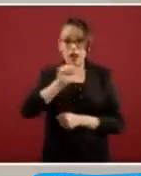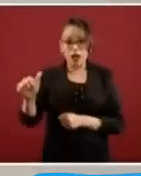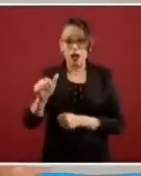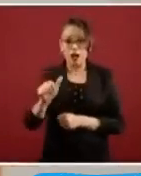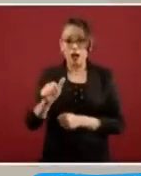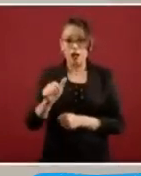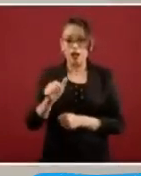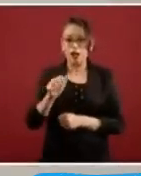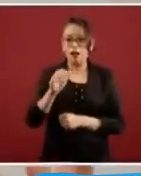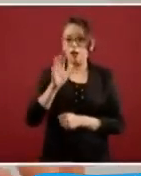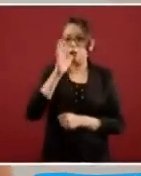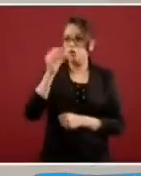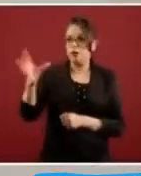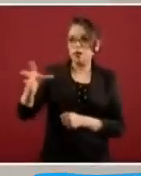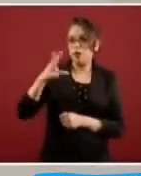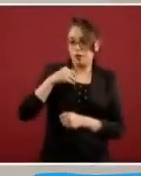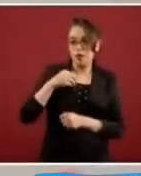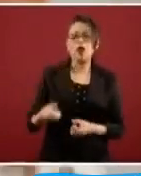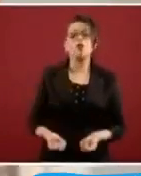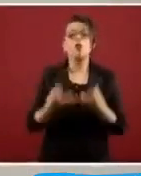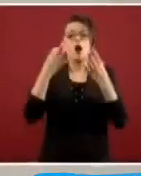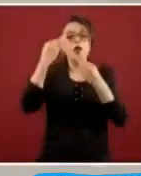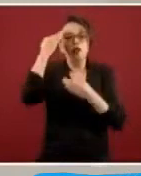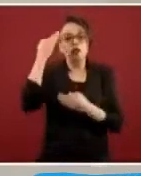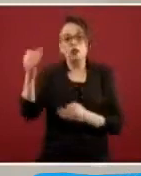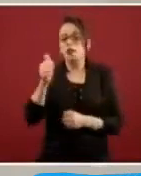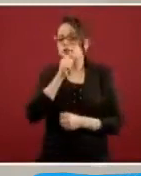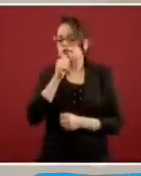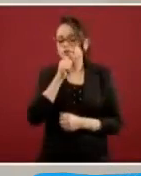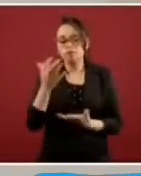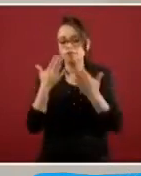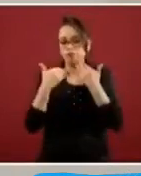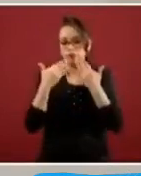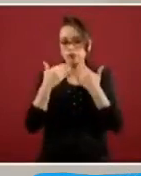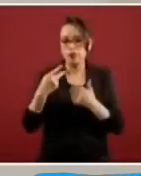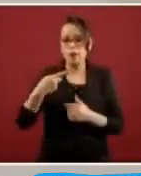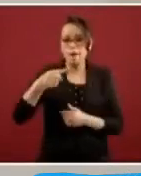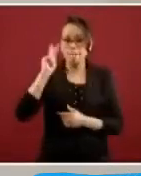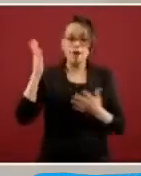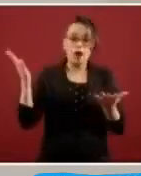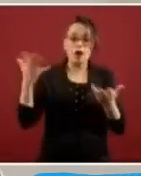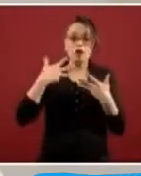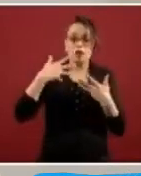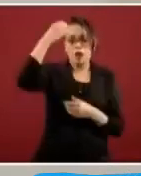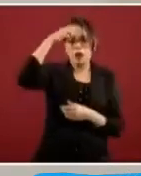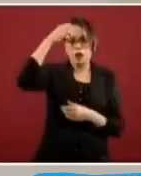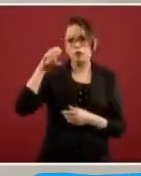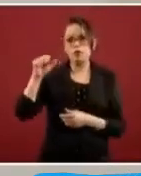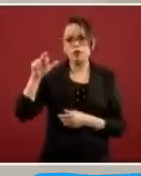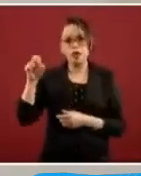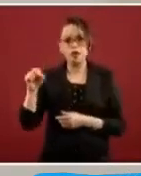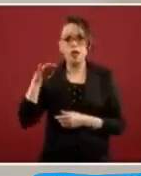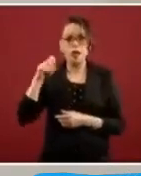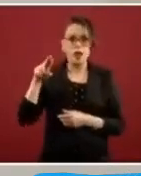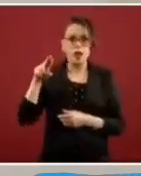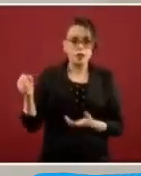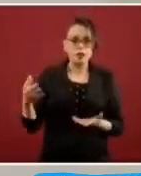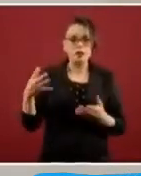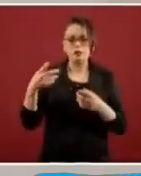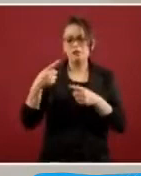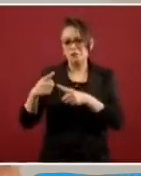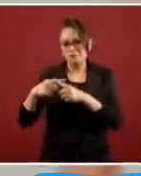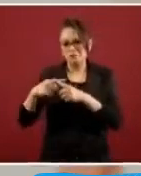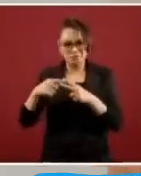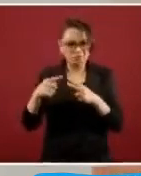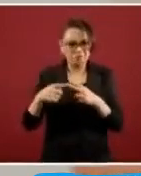duración de la inmunidad, pero de acuerdo a la experiencia con otros coronavirus como el SARS, el MERS, se infiere